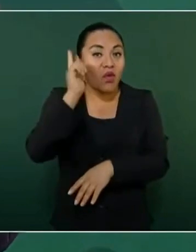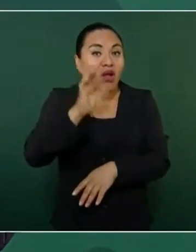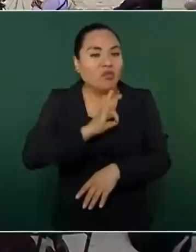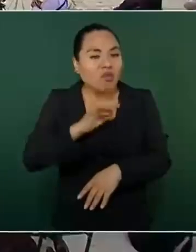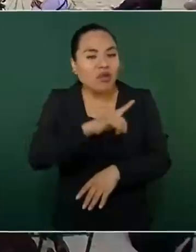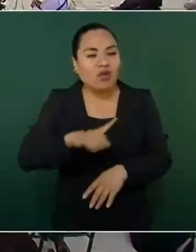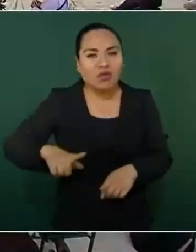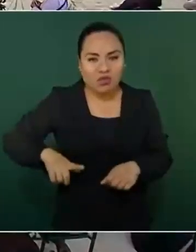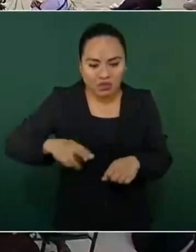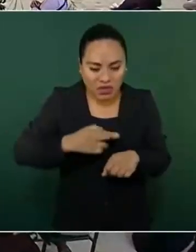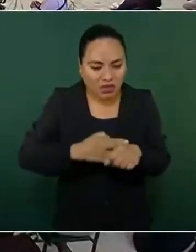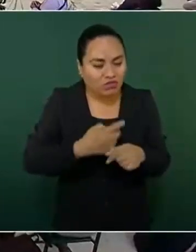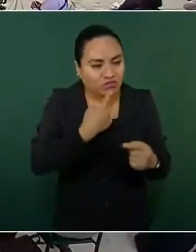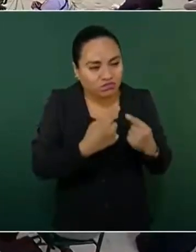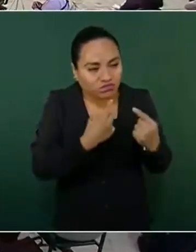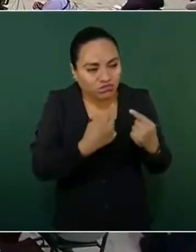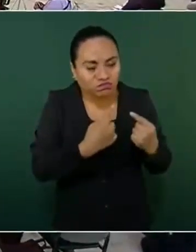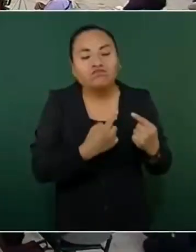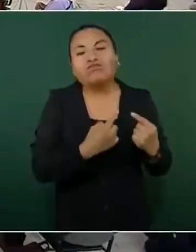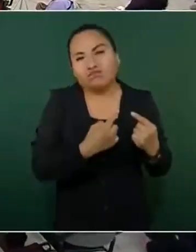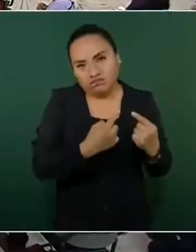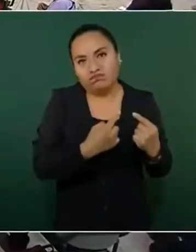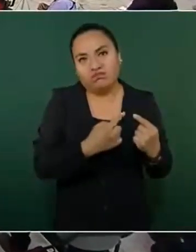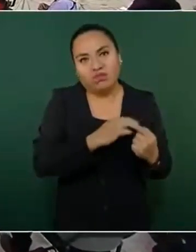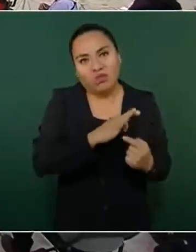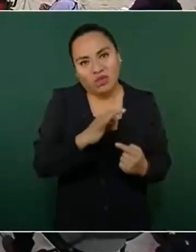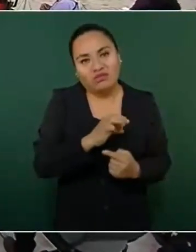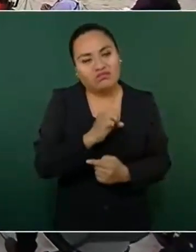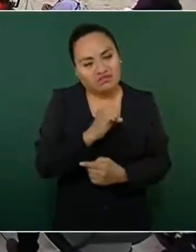se llegue pues a